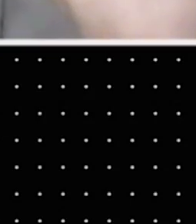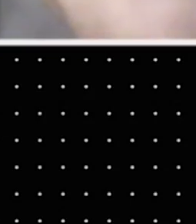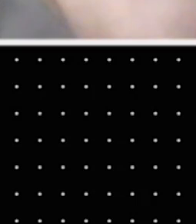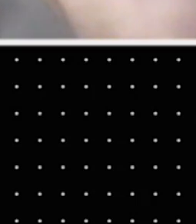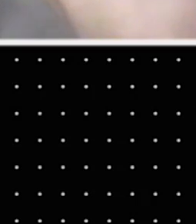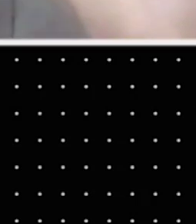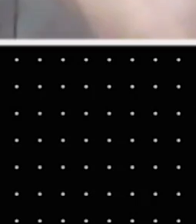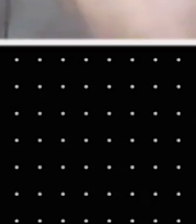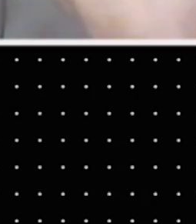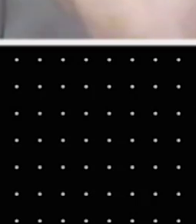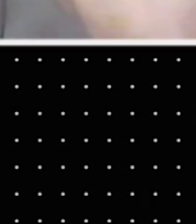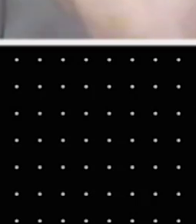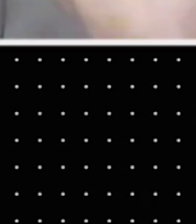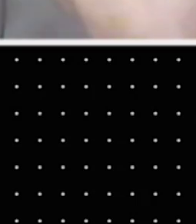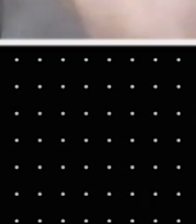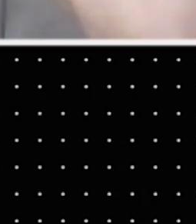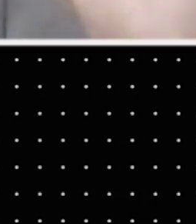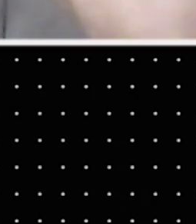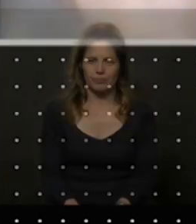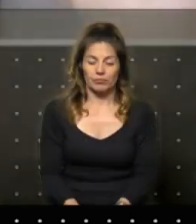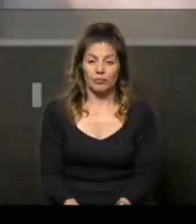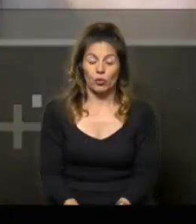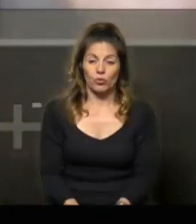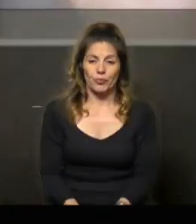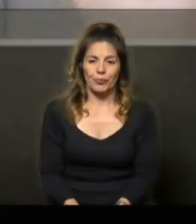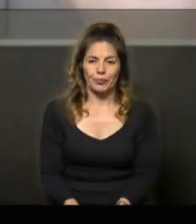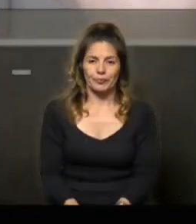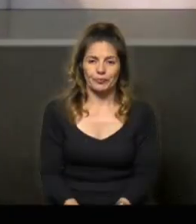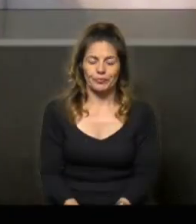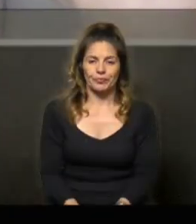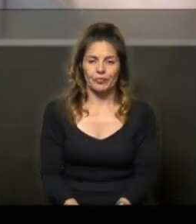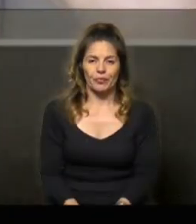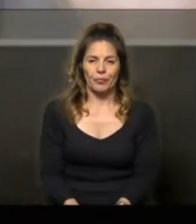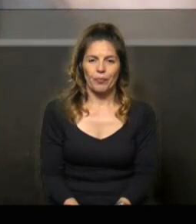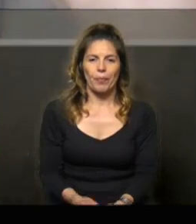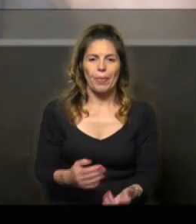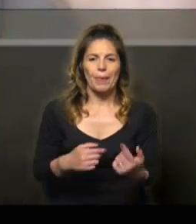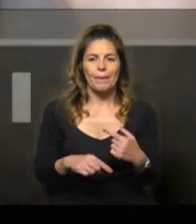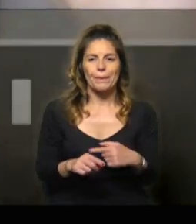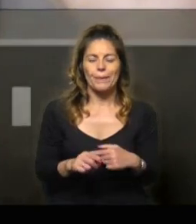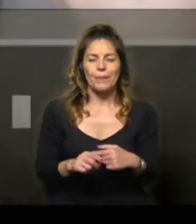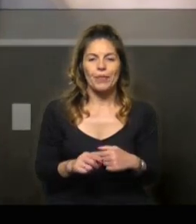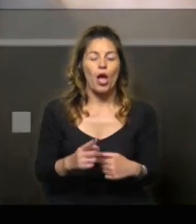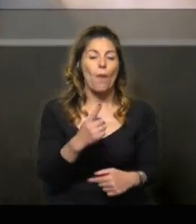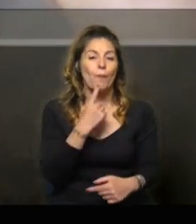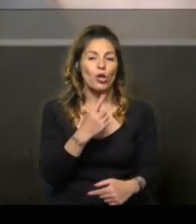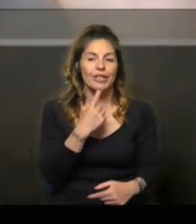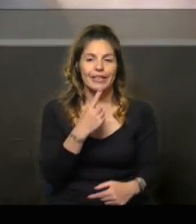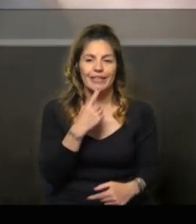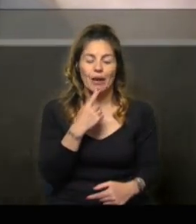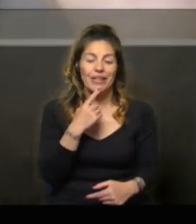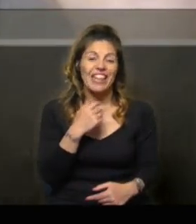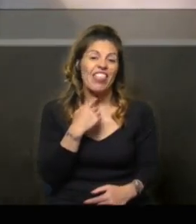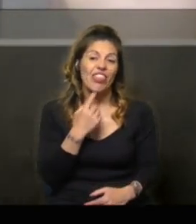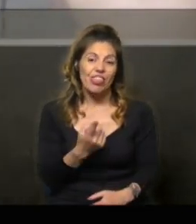apenas un par de intendentes en algunas localidades del interior del país en fin eh políticamente es muy